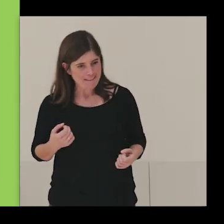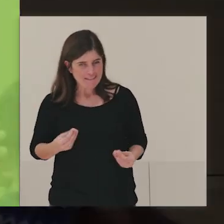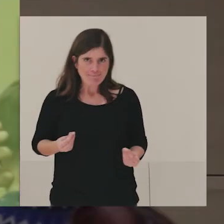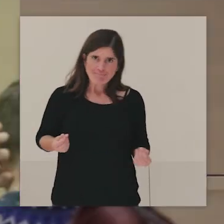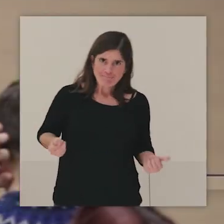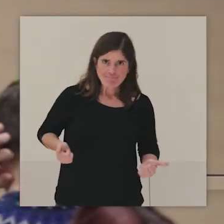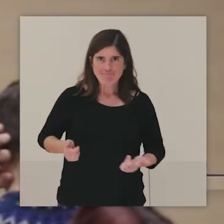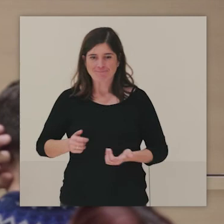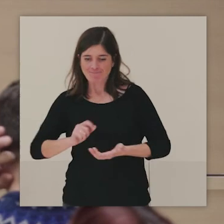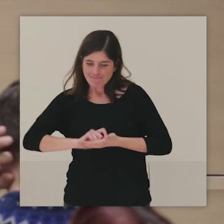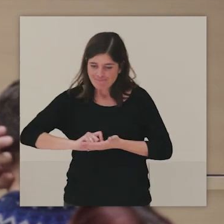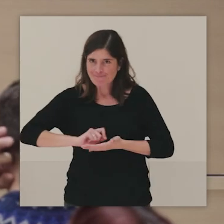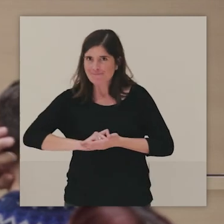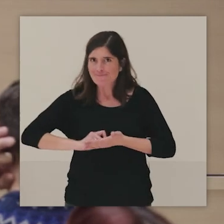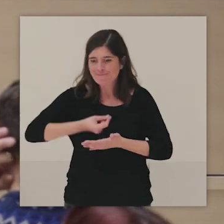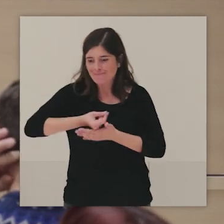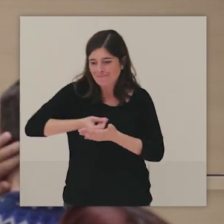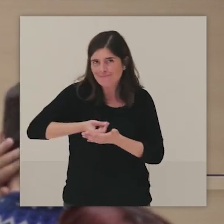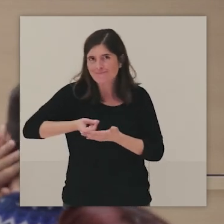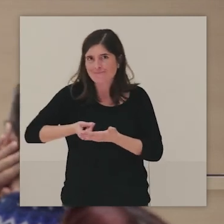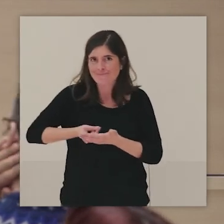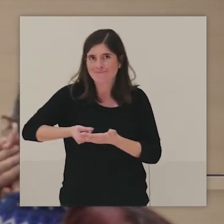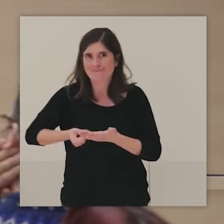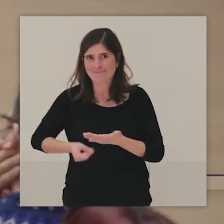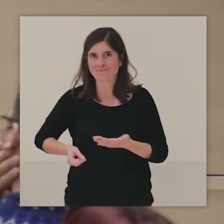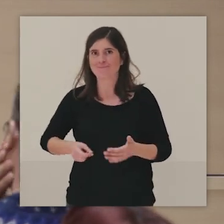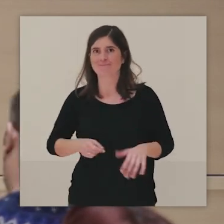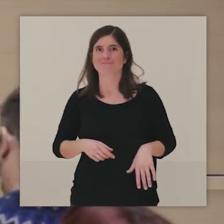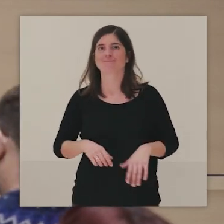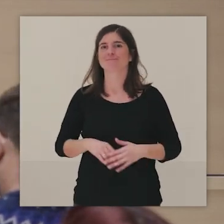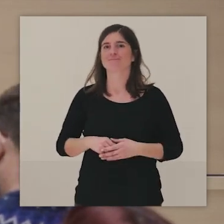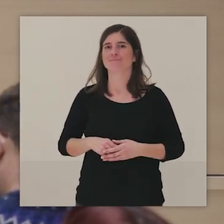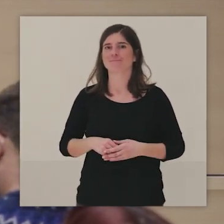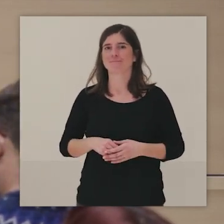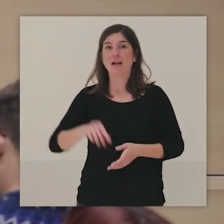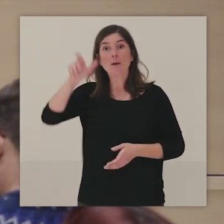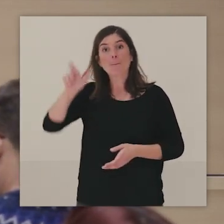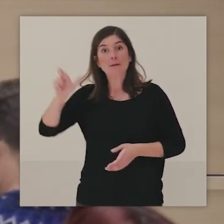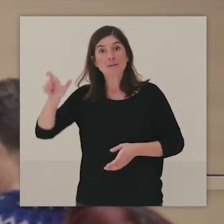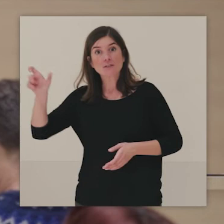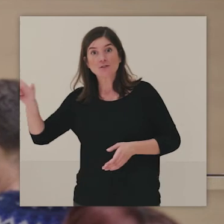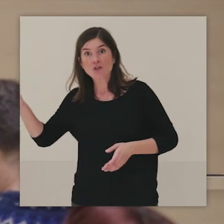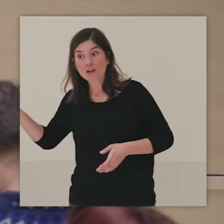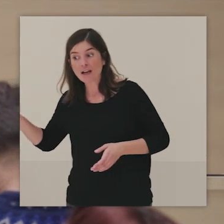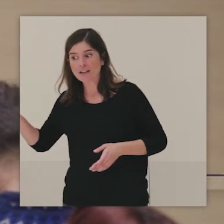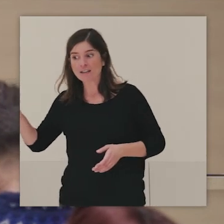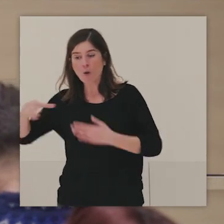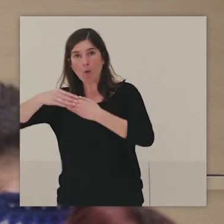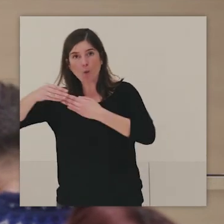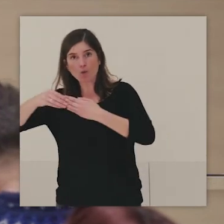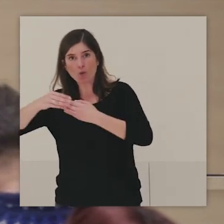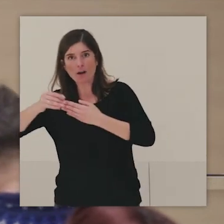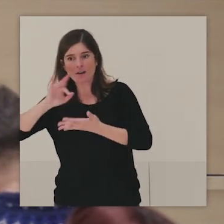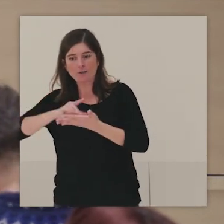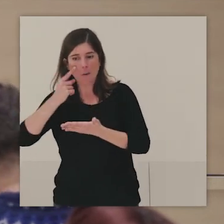mover el número 7, el número 8, a dónde exactamente. Es decir, que se percibía perfectamente por parte de los evaluadores